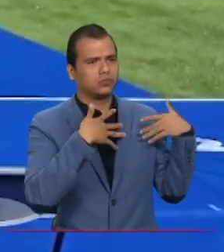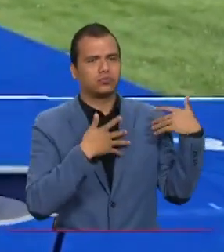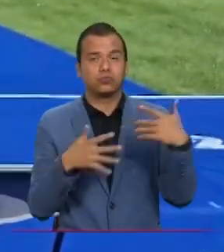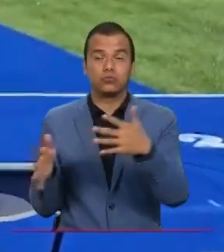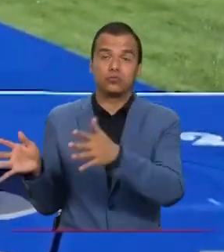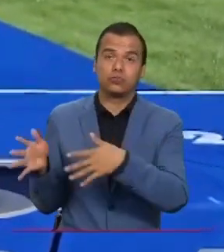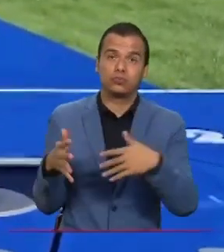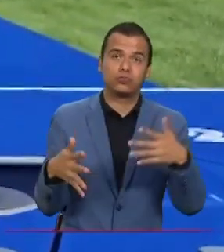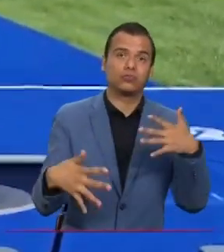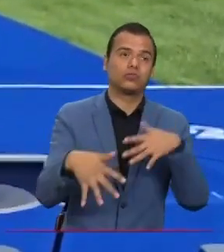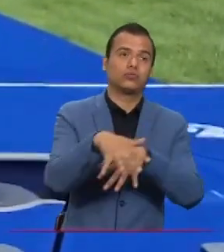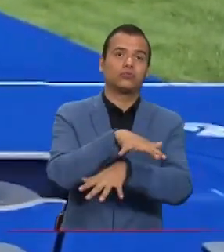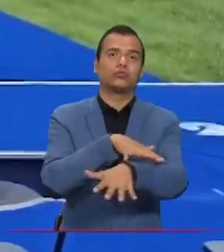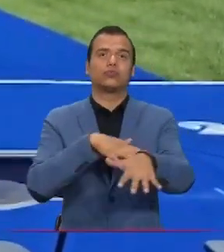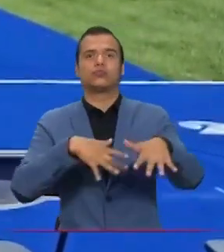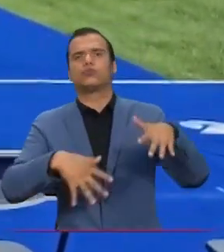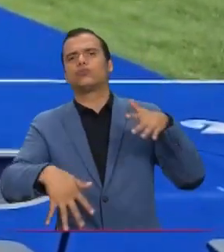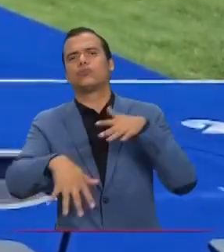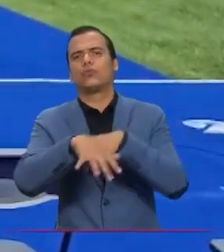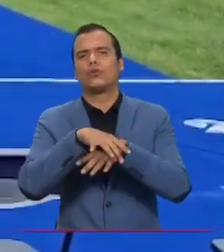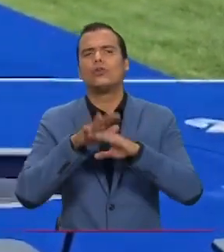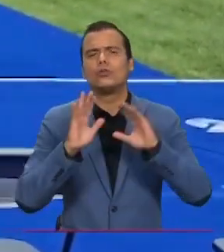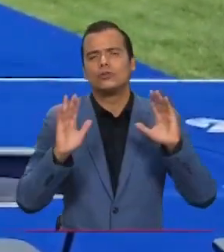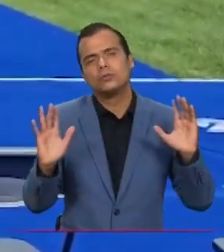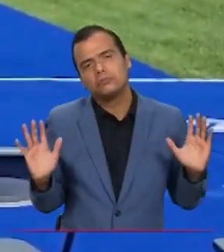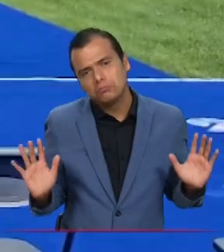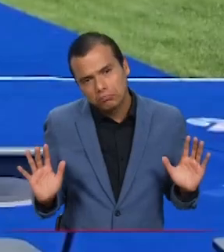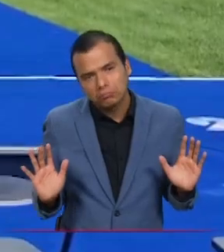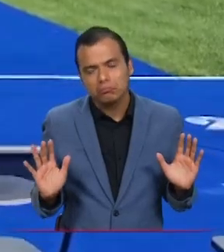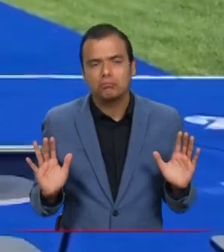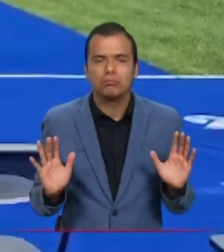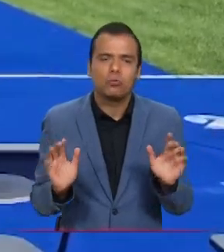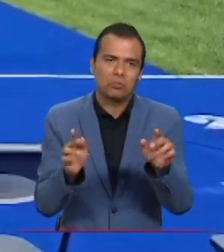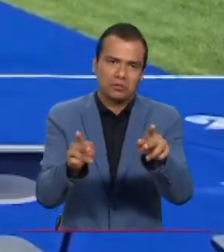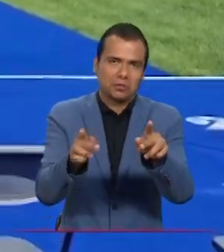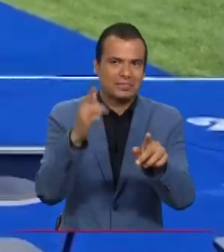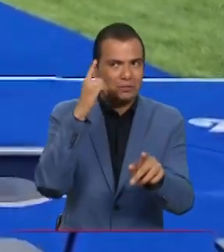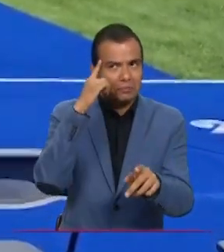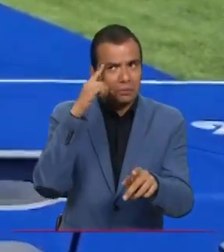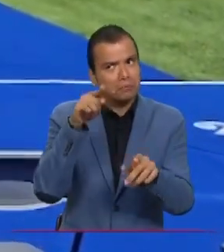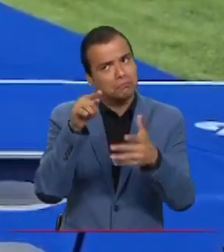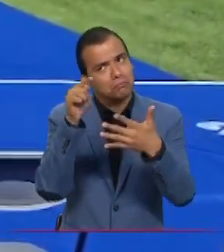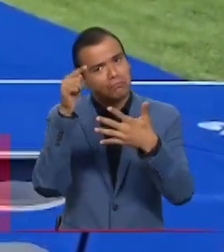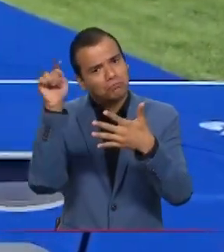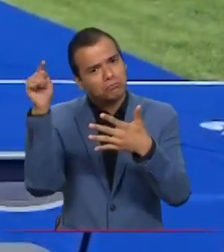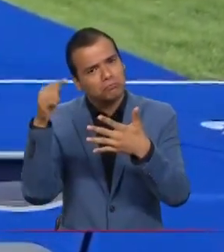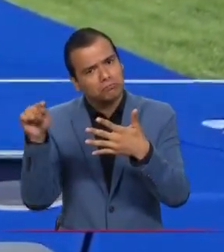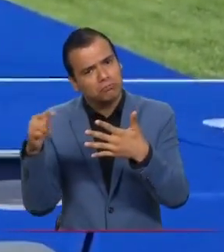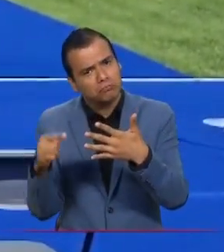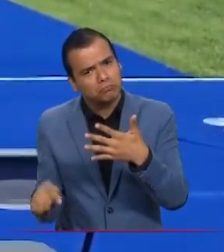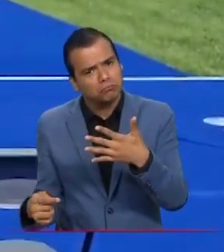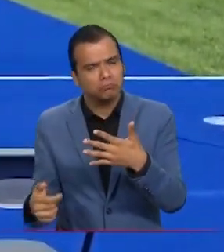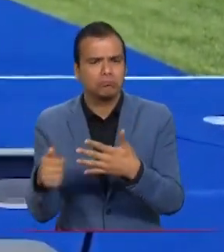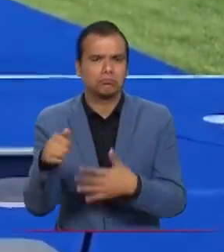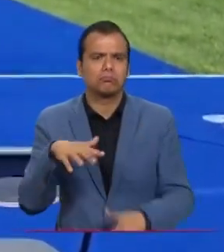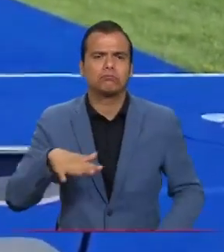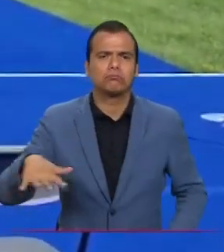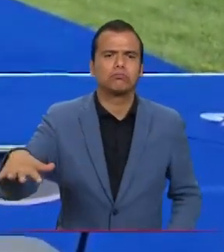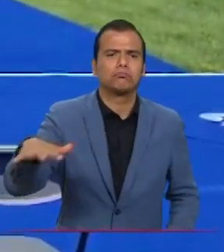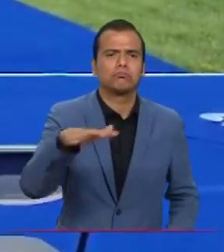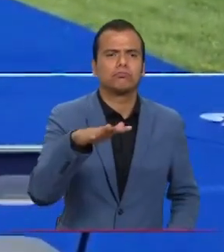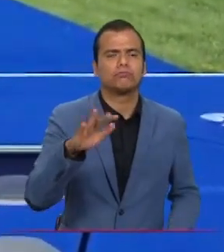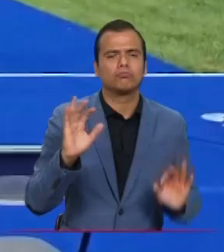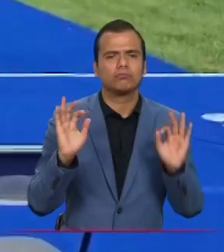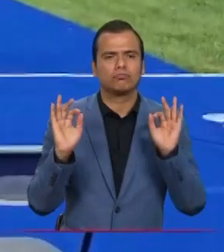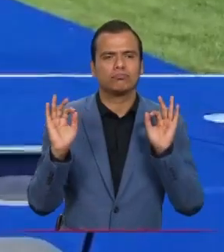está cambiando bastante y está bastante fuerte de resto Pues todo me parece que está muy bien el el campo está con muy buena disposición la luz del